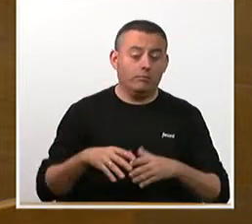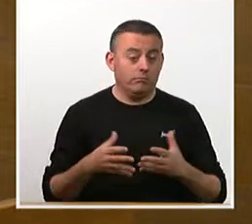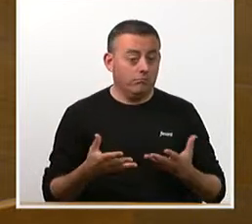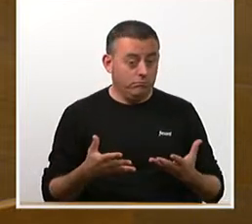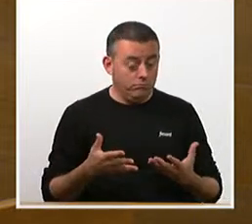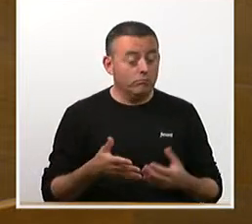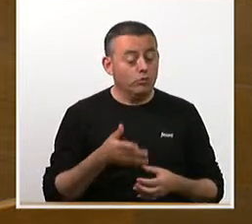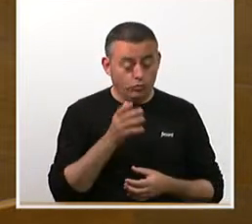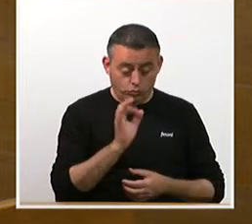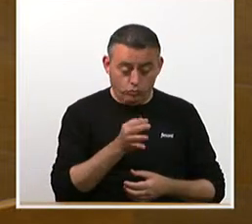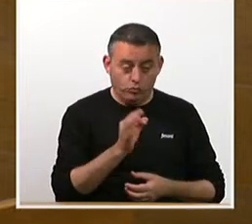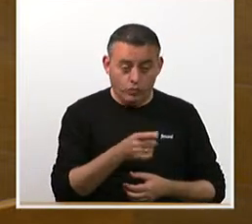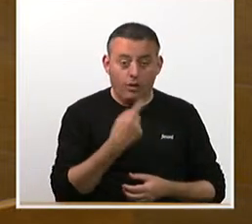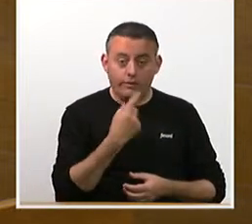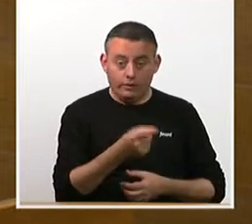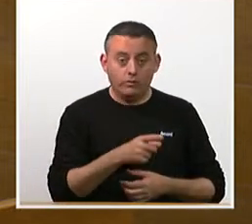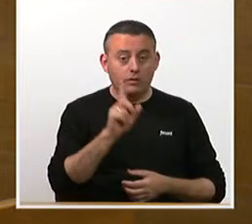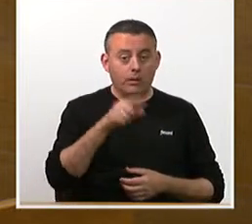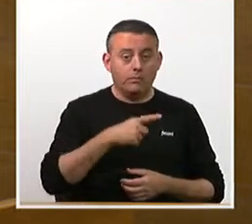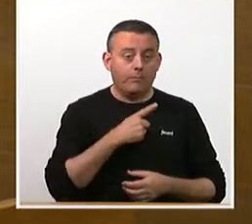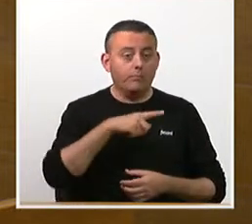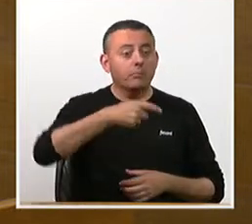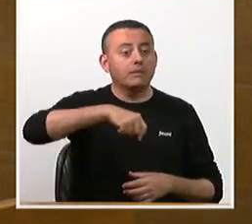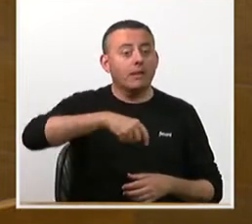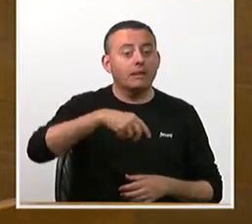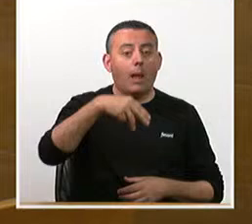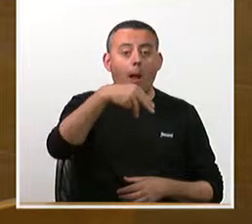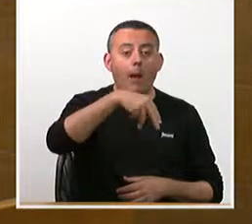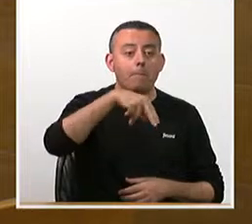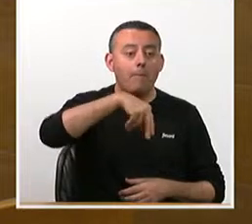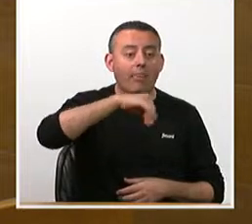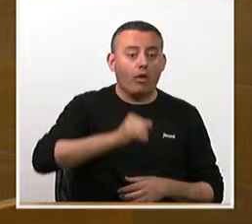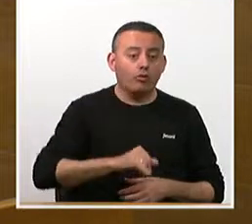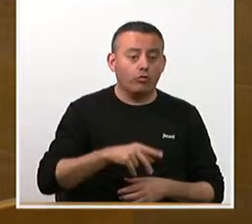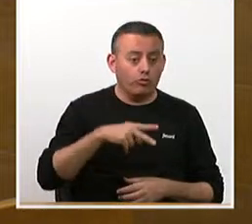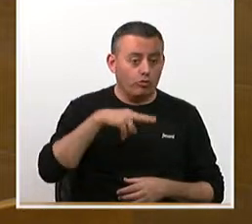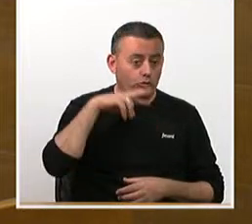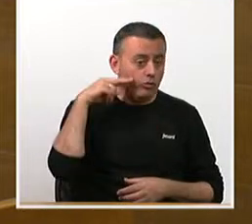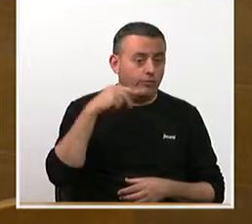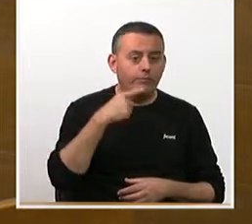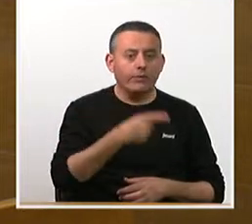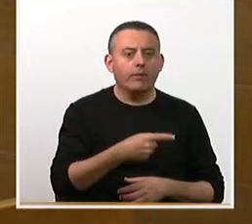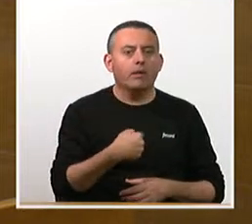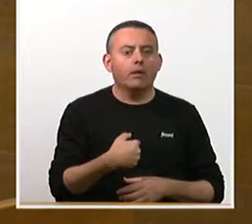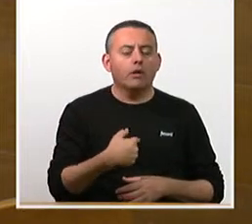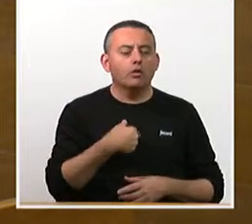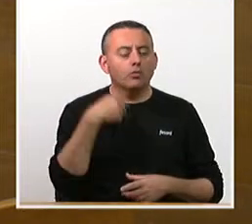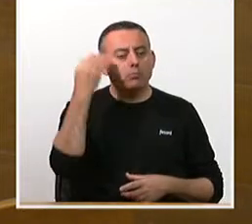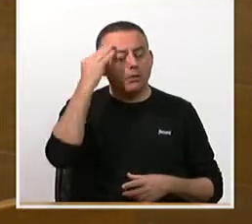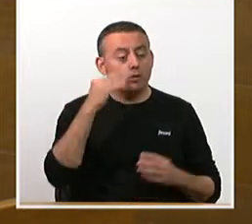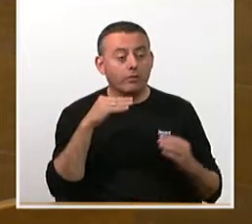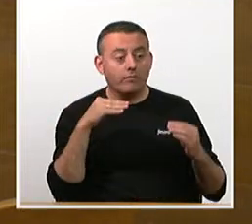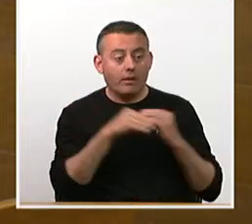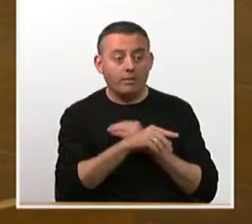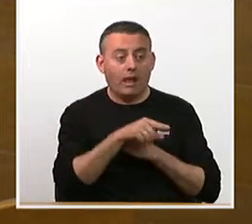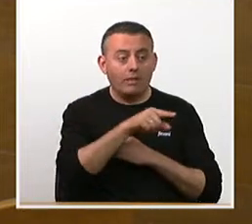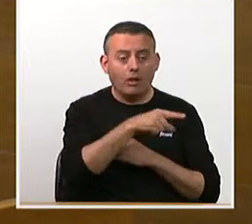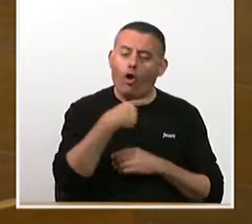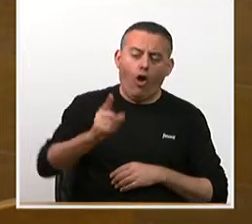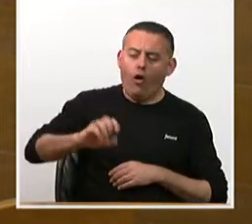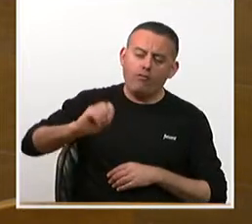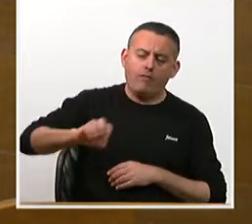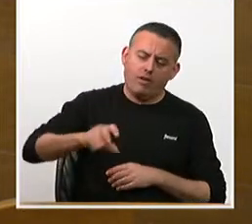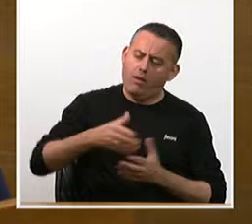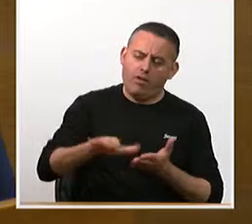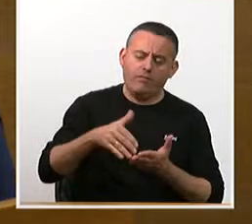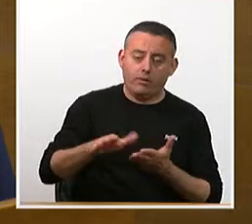también al presidente mazón que me cesara por pensar distinto por tener una posición distinto habla también de consenso de la sociedad